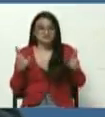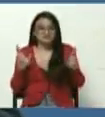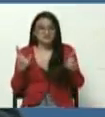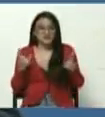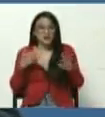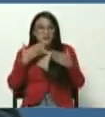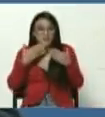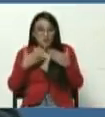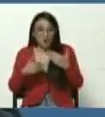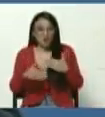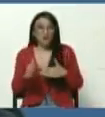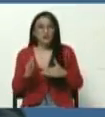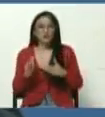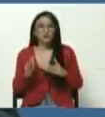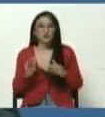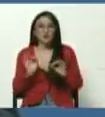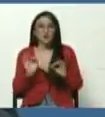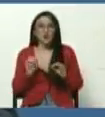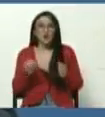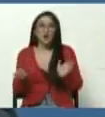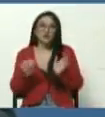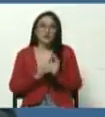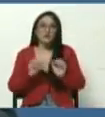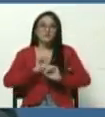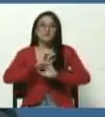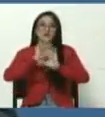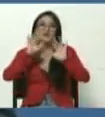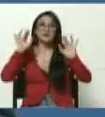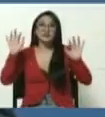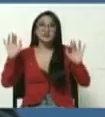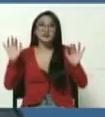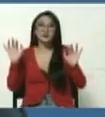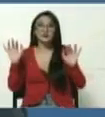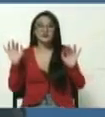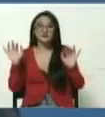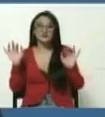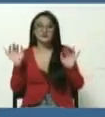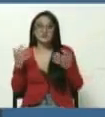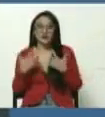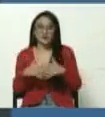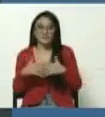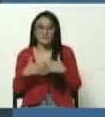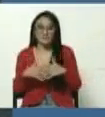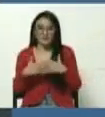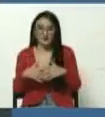muy pronto brillar de nuevo esta empresa